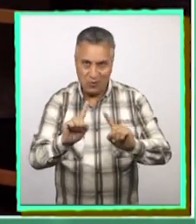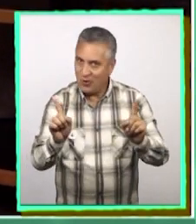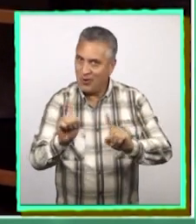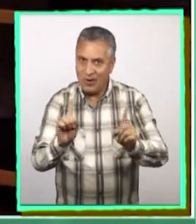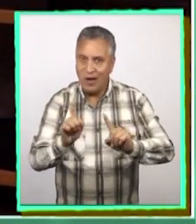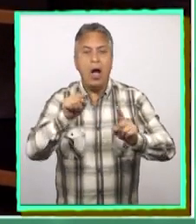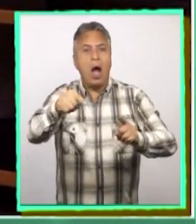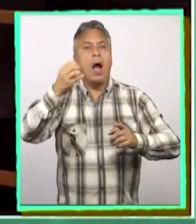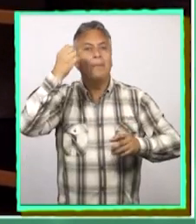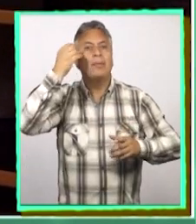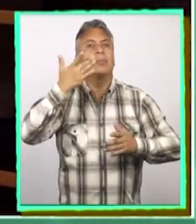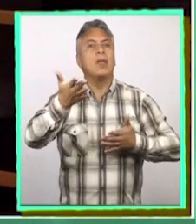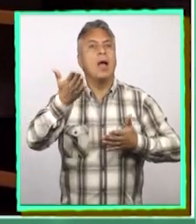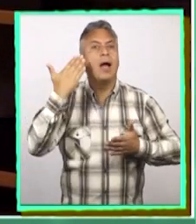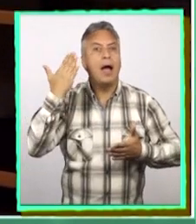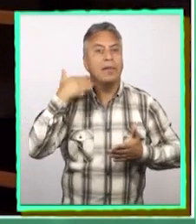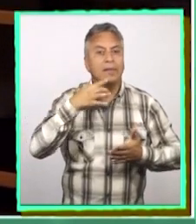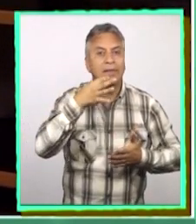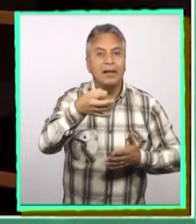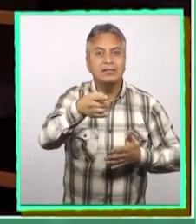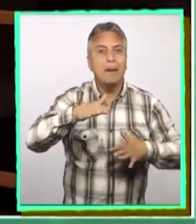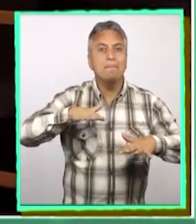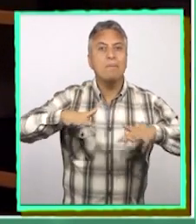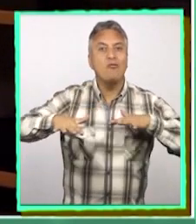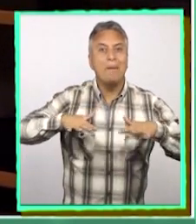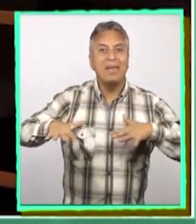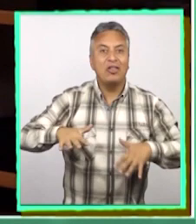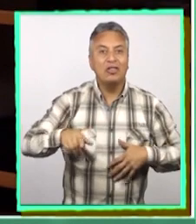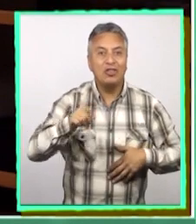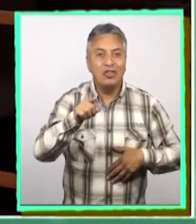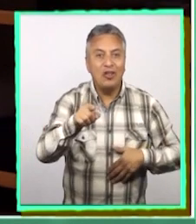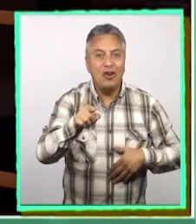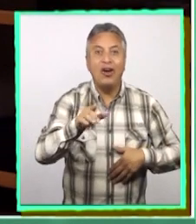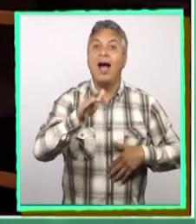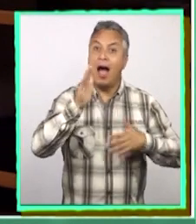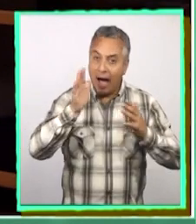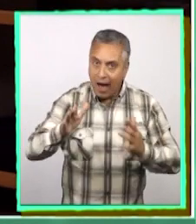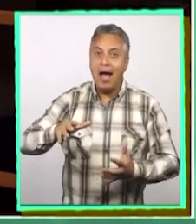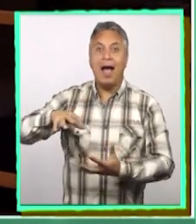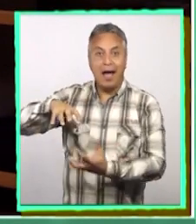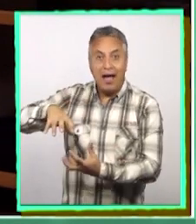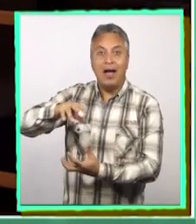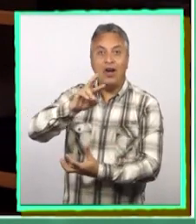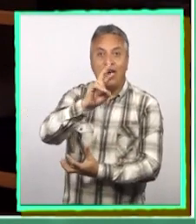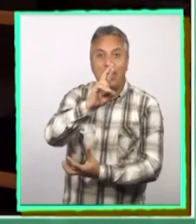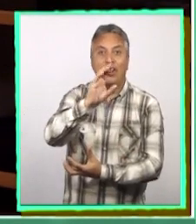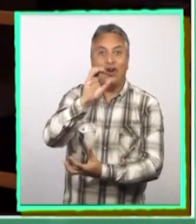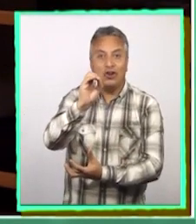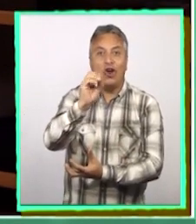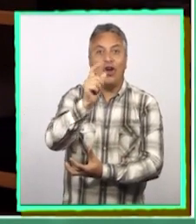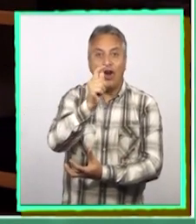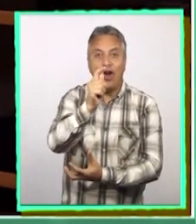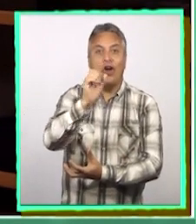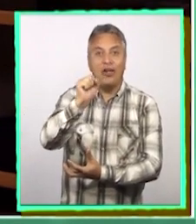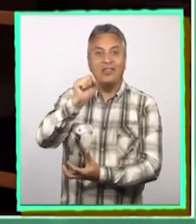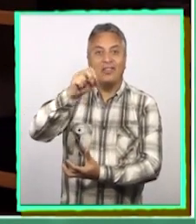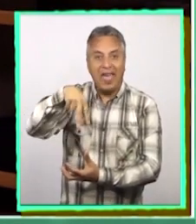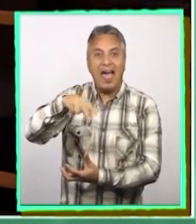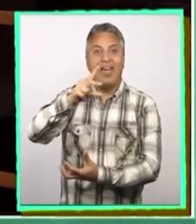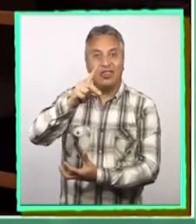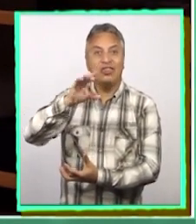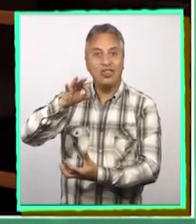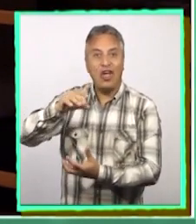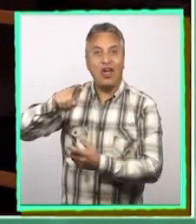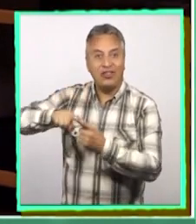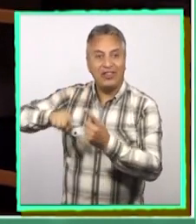¿verdad? ¿Qué aprendimos sobre uno de los movimientos de la Tierra? Muy bien, la Tierra está rotando. Entonces,